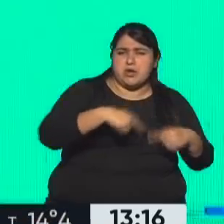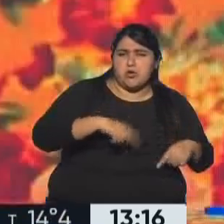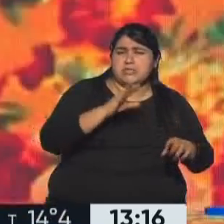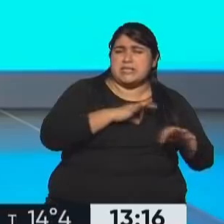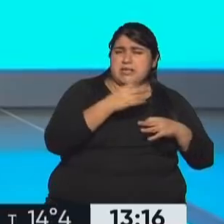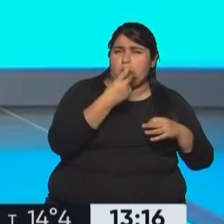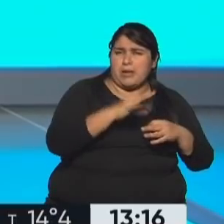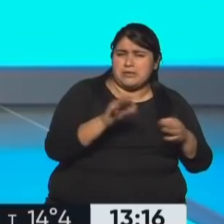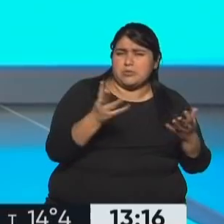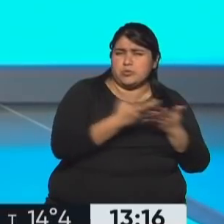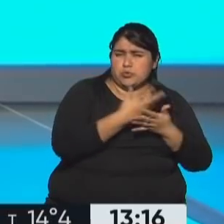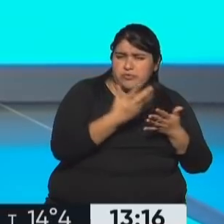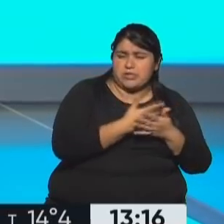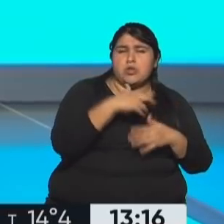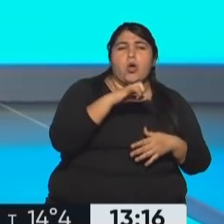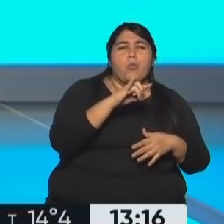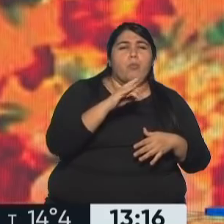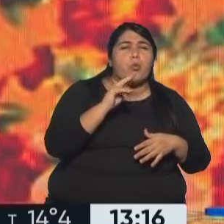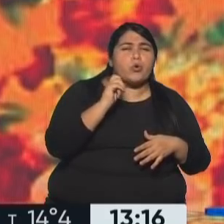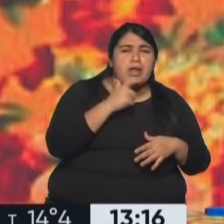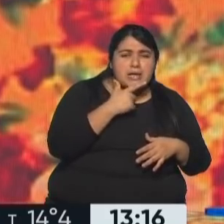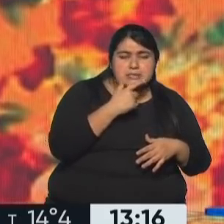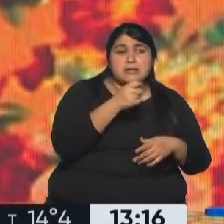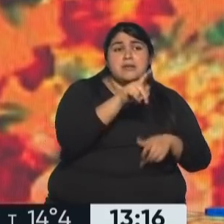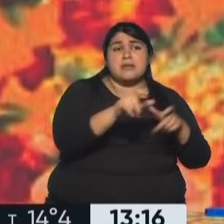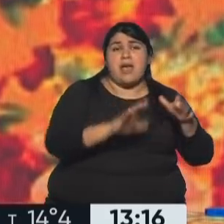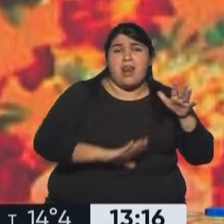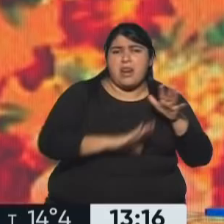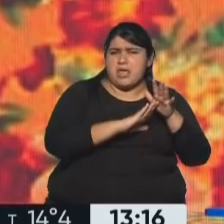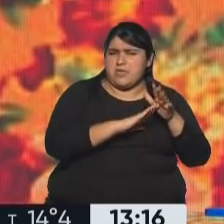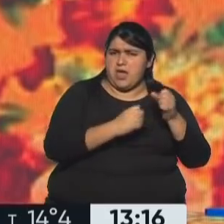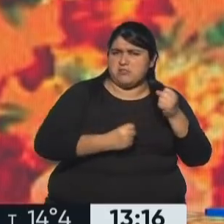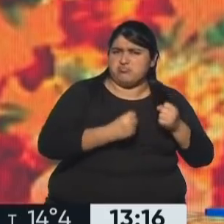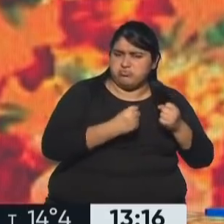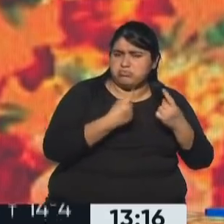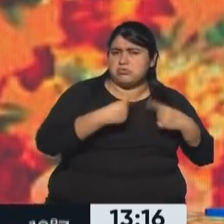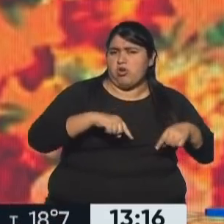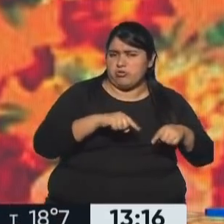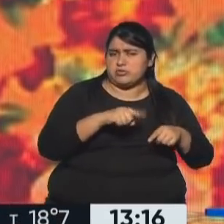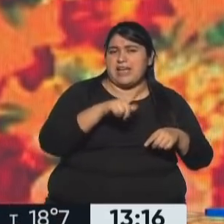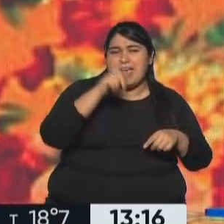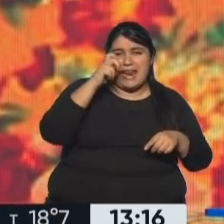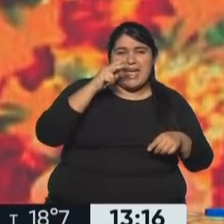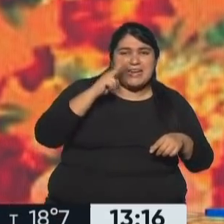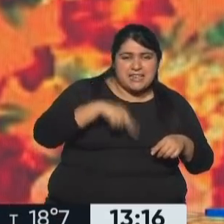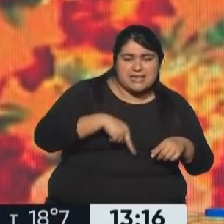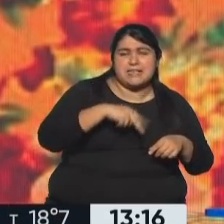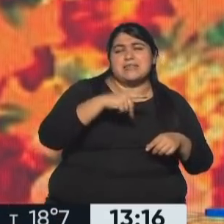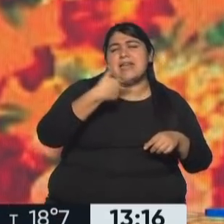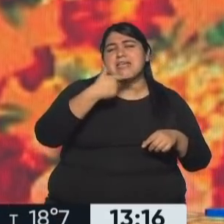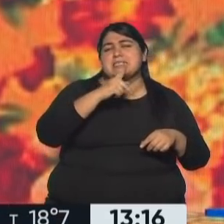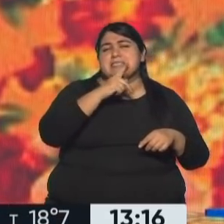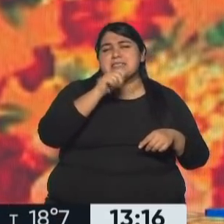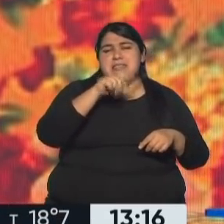XX, atravesaron purgas, tuvieron líderes muy enérgicos, qué sé yo, Lenin, Mao, Stalin, etcétera, y